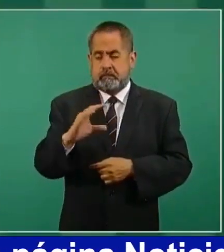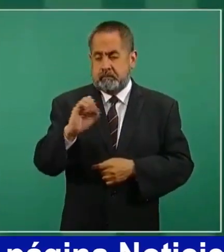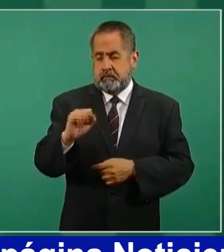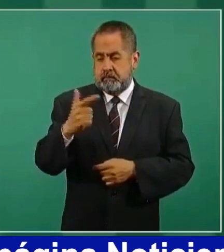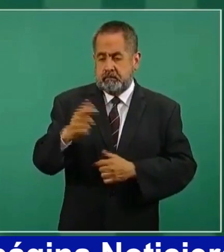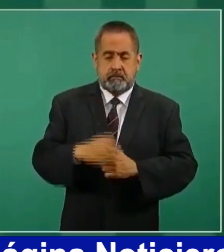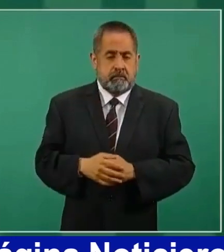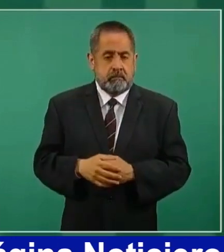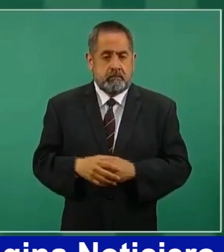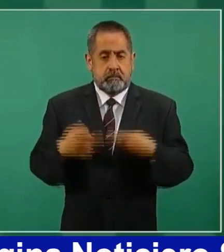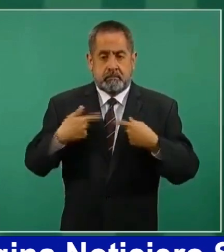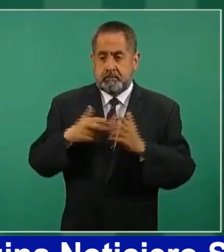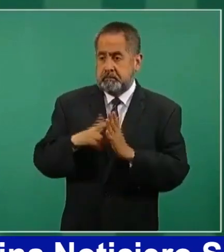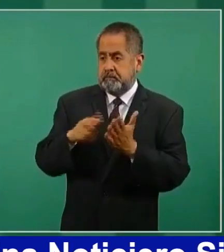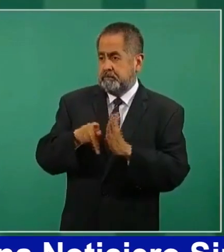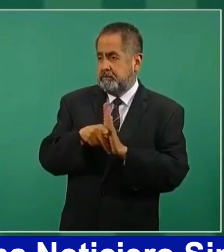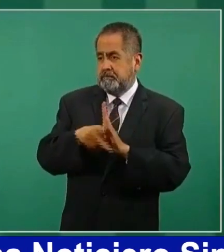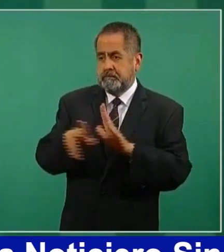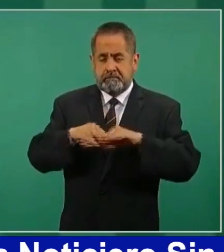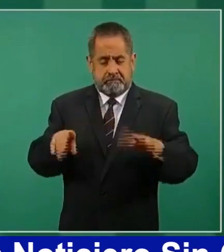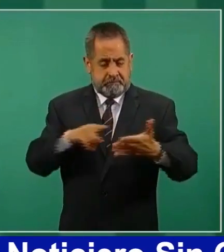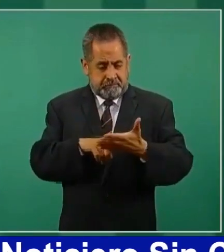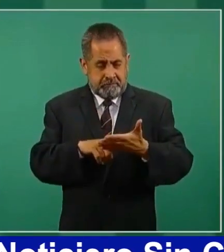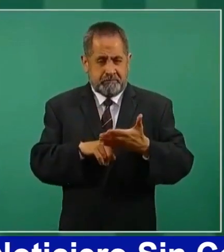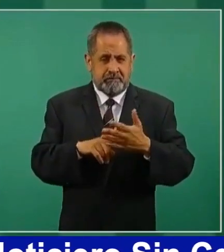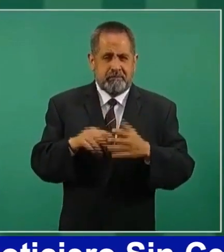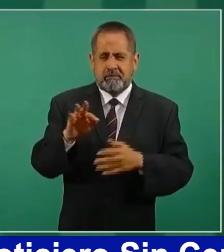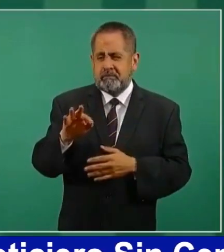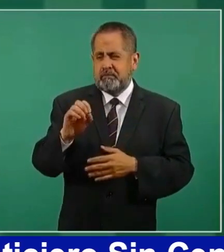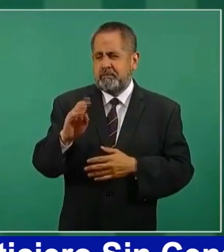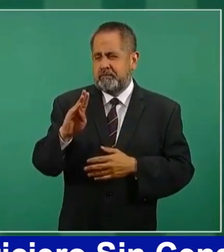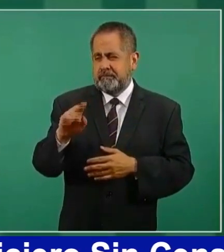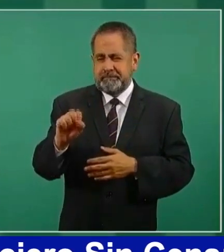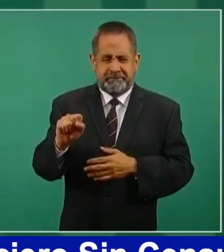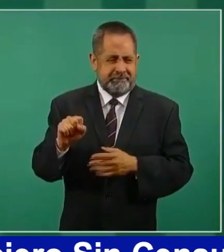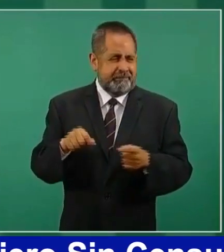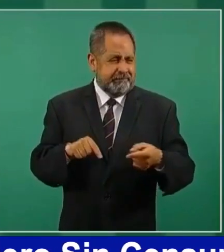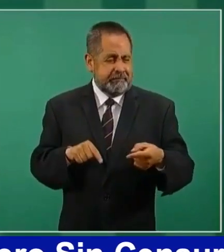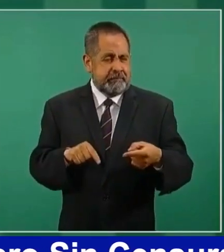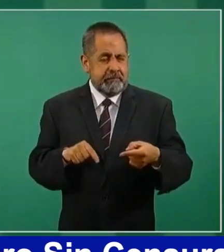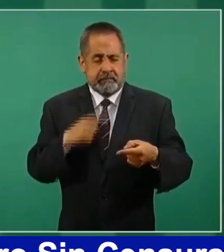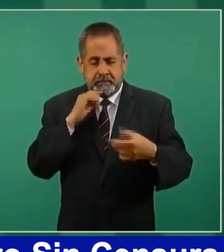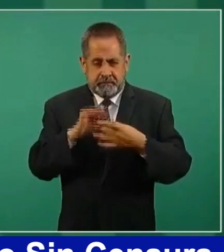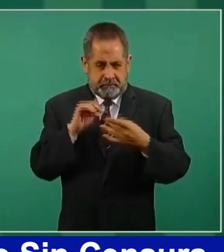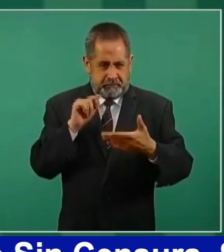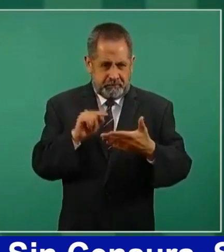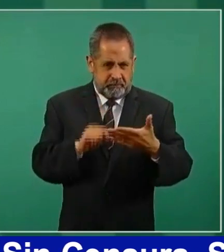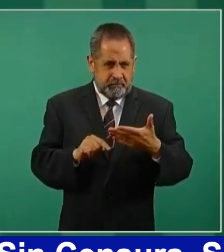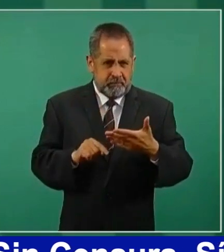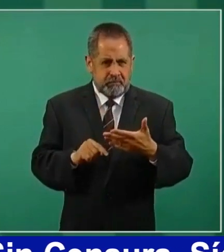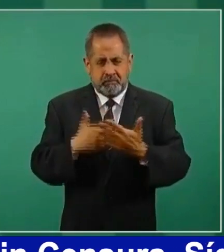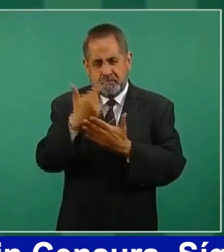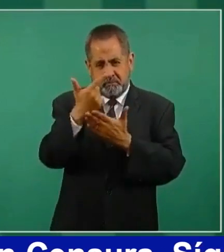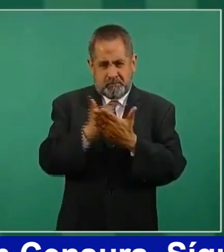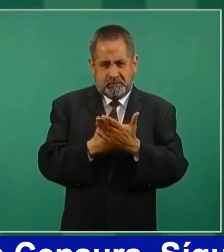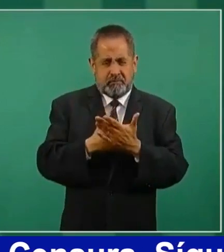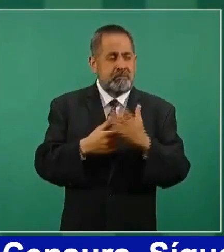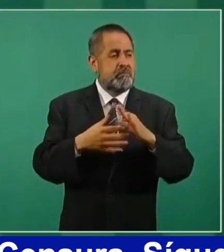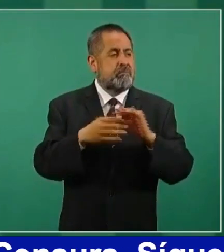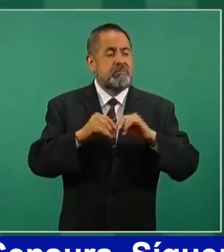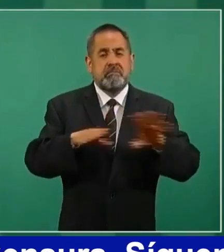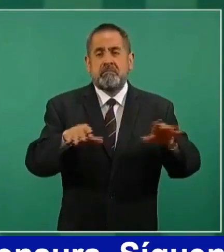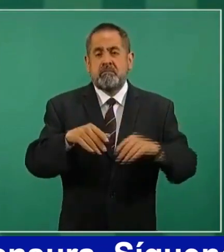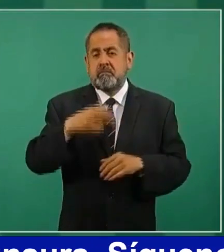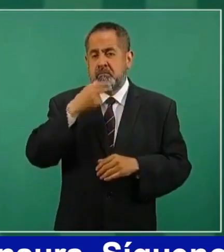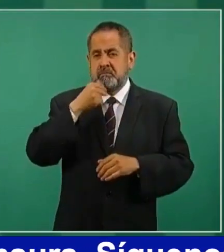Revistas especializadas en finanzas, Forbes, por ejemplo, que saca las listas de los hombres más ricos del